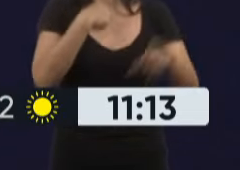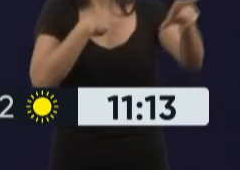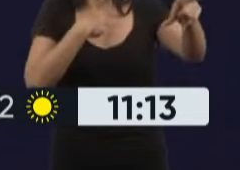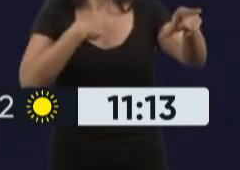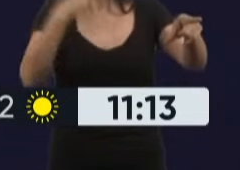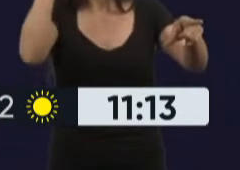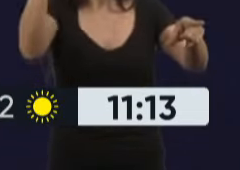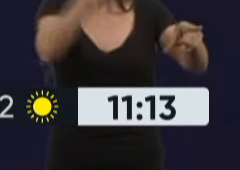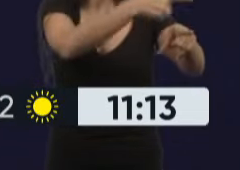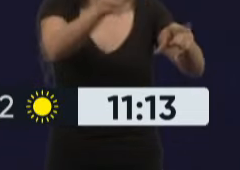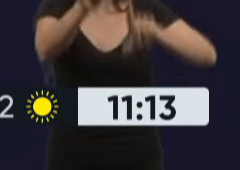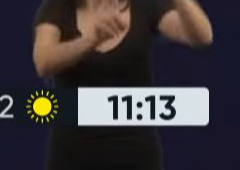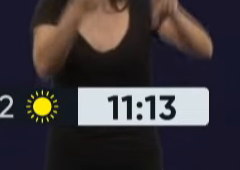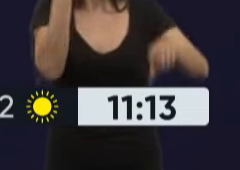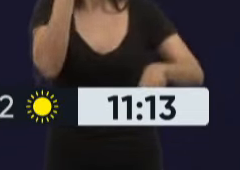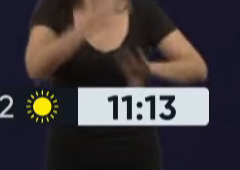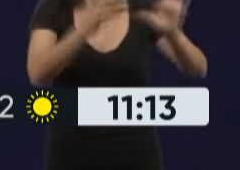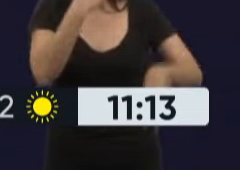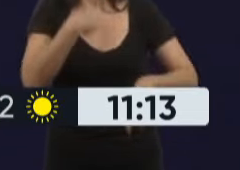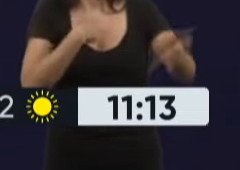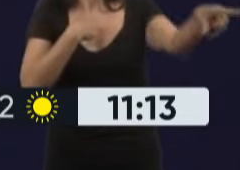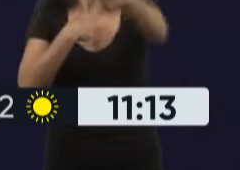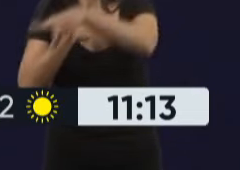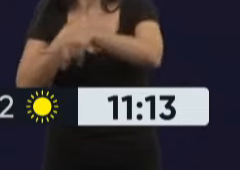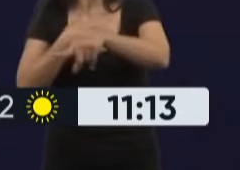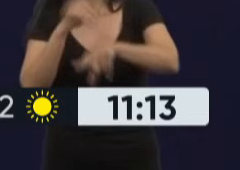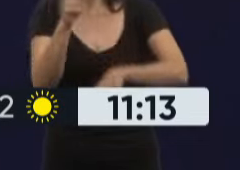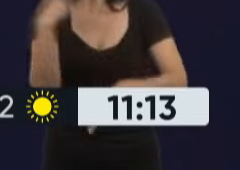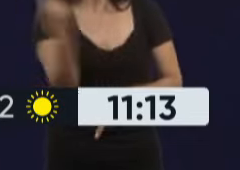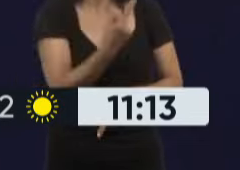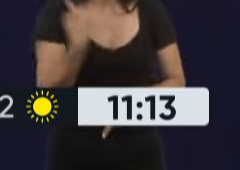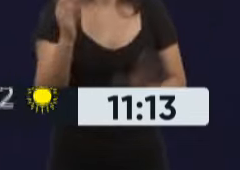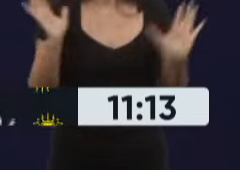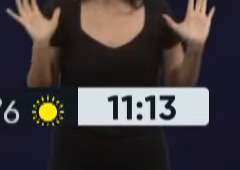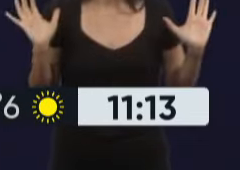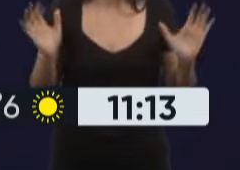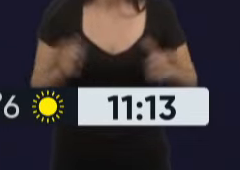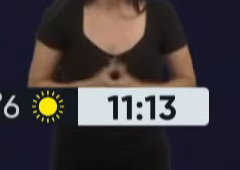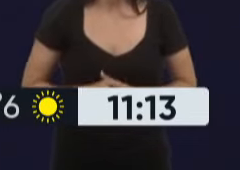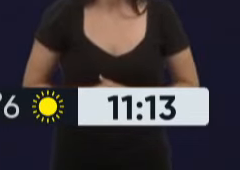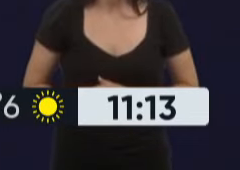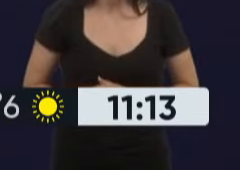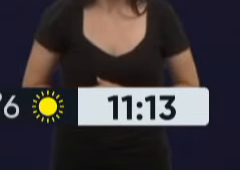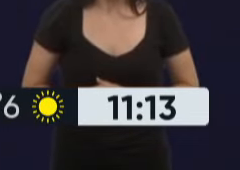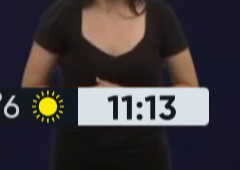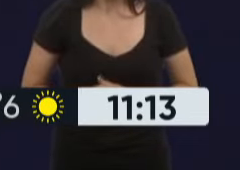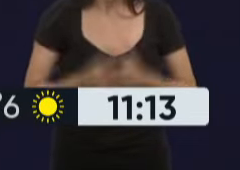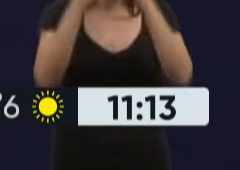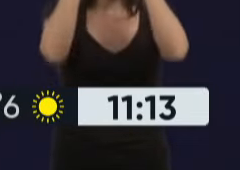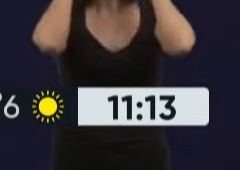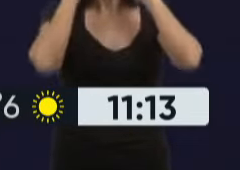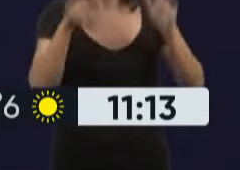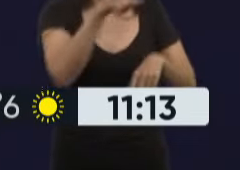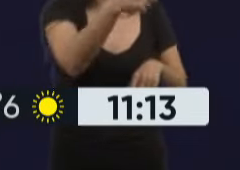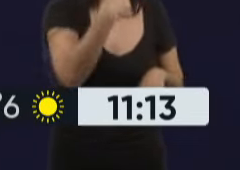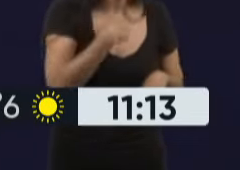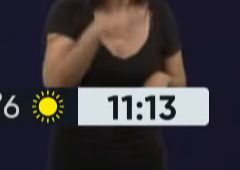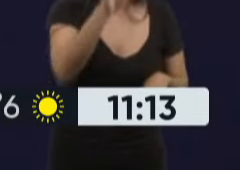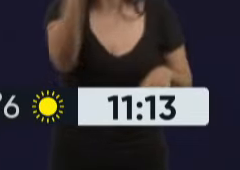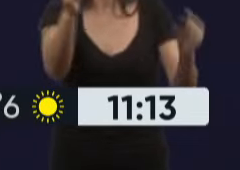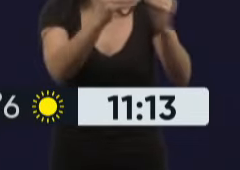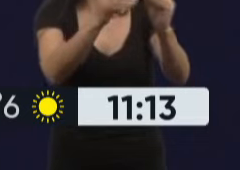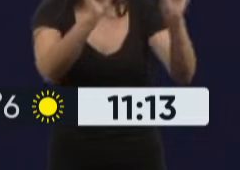alguien me la había realizado no nosotros no no no sé si vos pero me parece que alguien